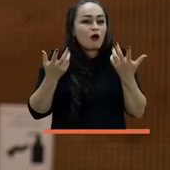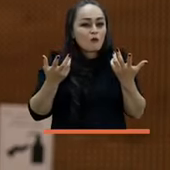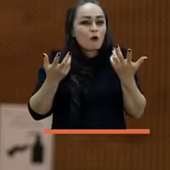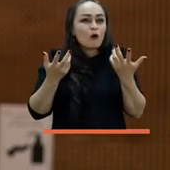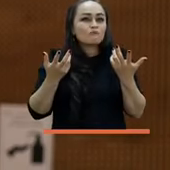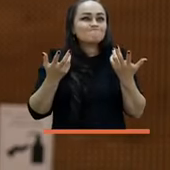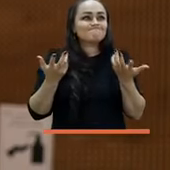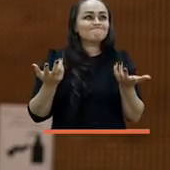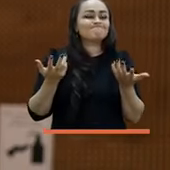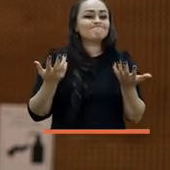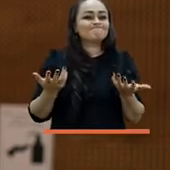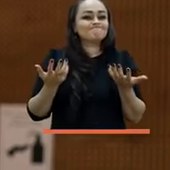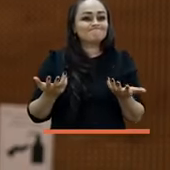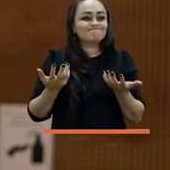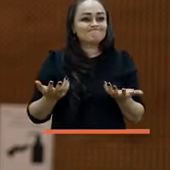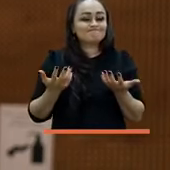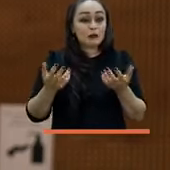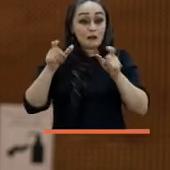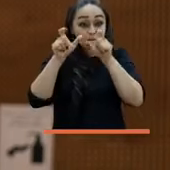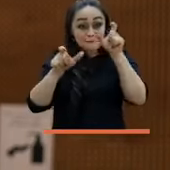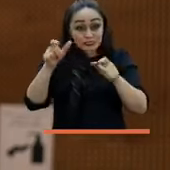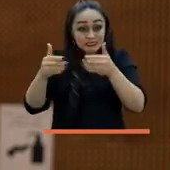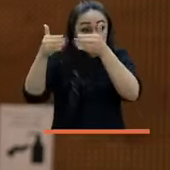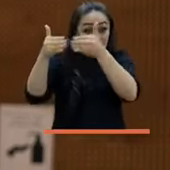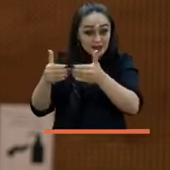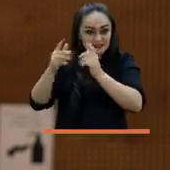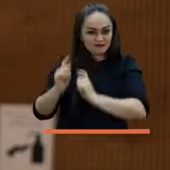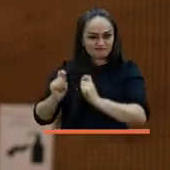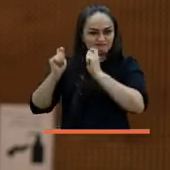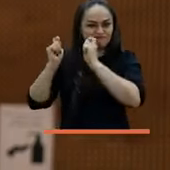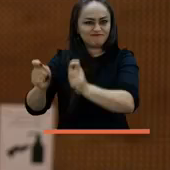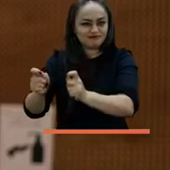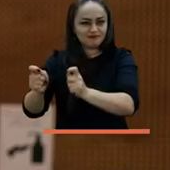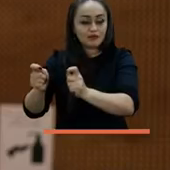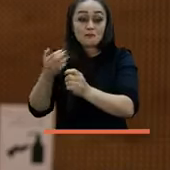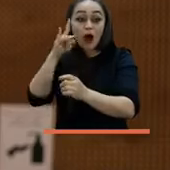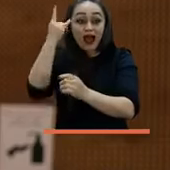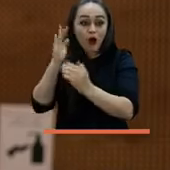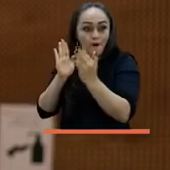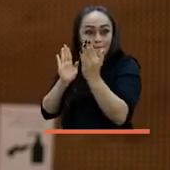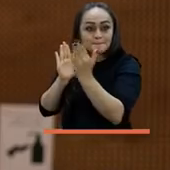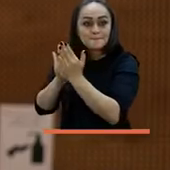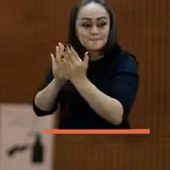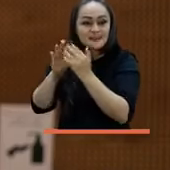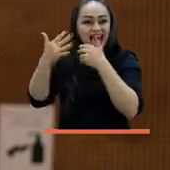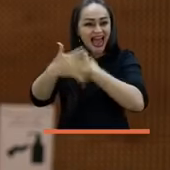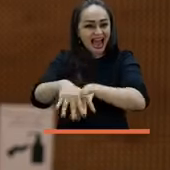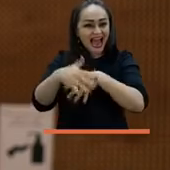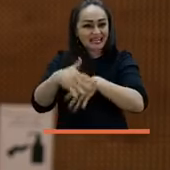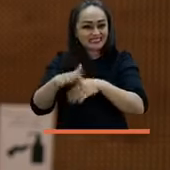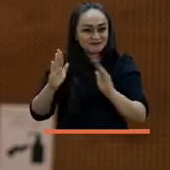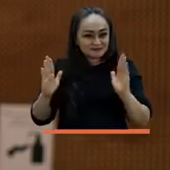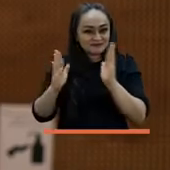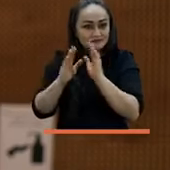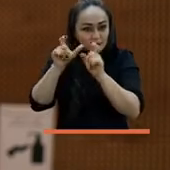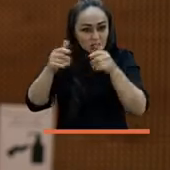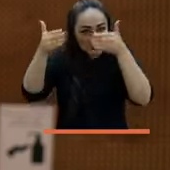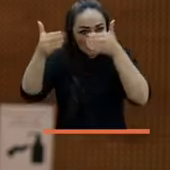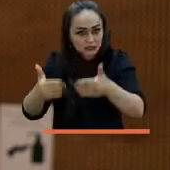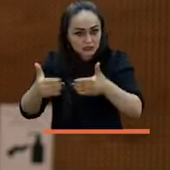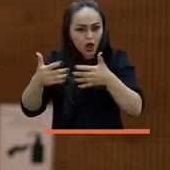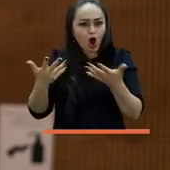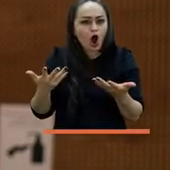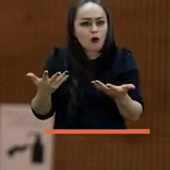nombramos a esas personas con discapacidad cuando las encontramos o las vemos por la calle sí es decir